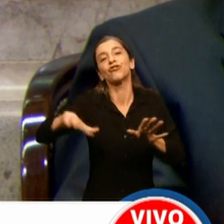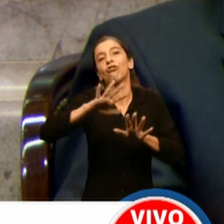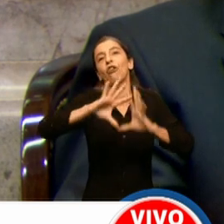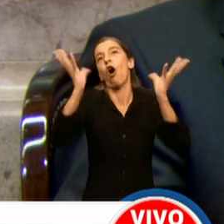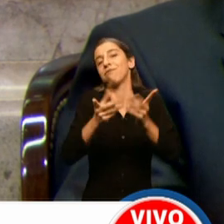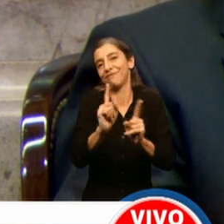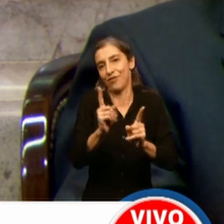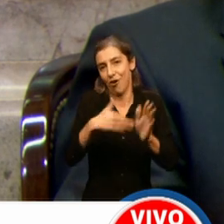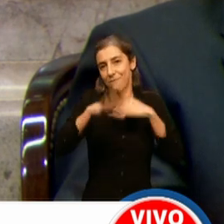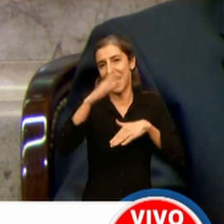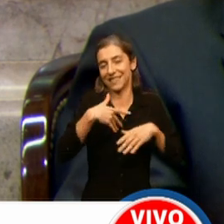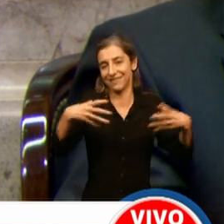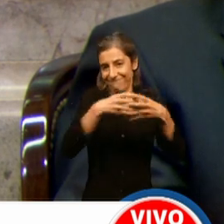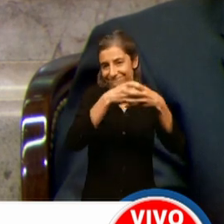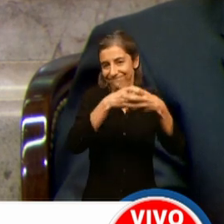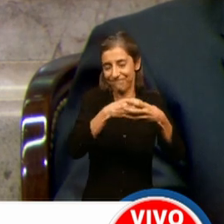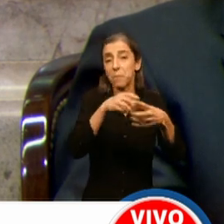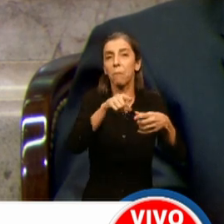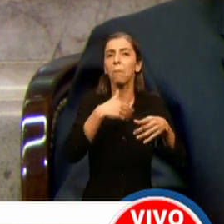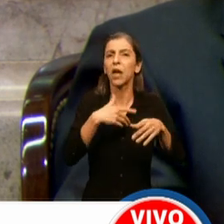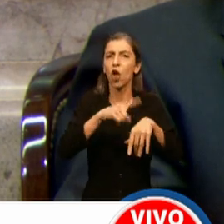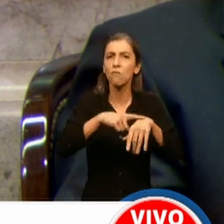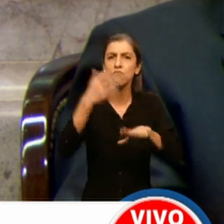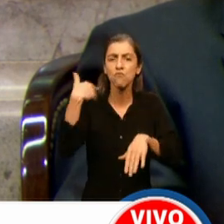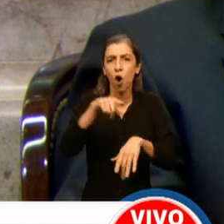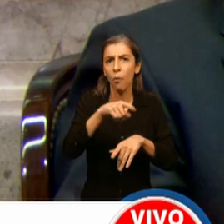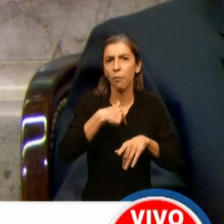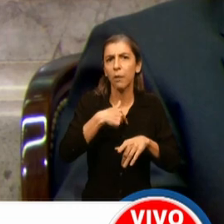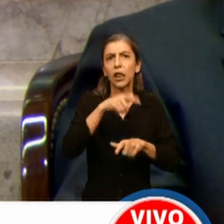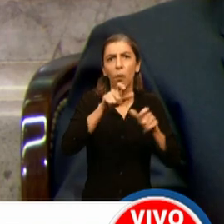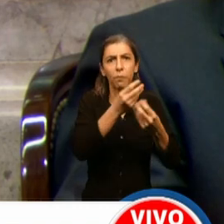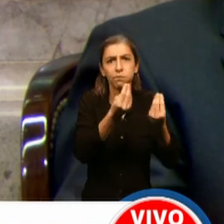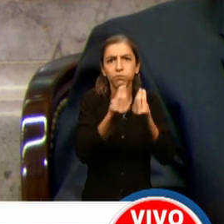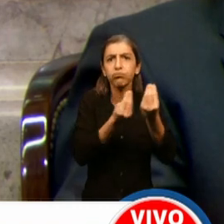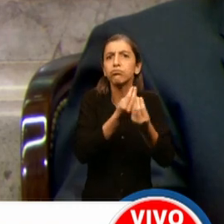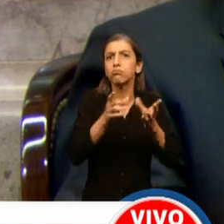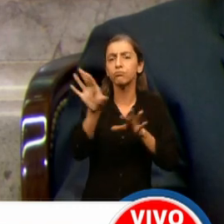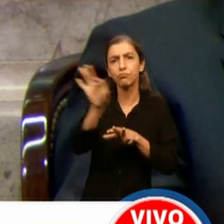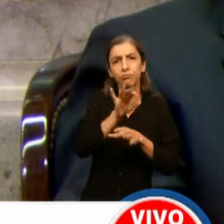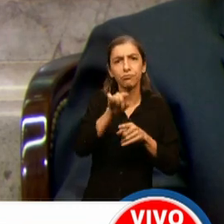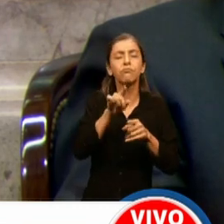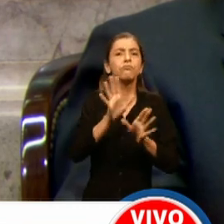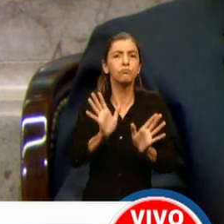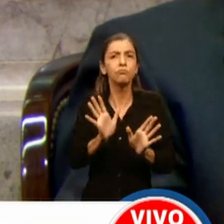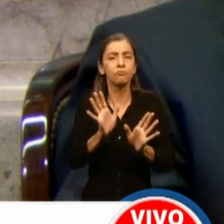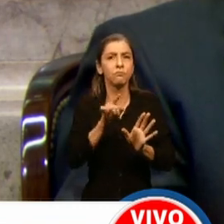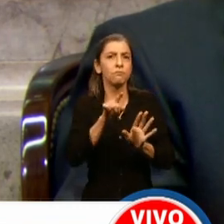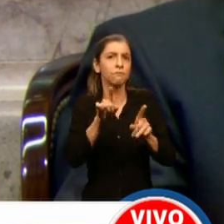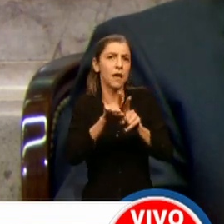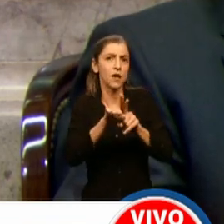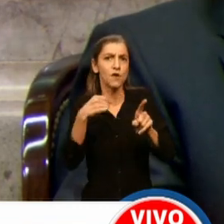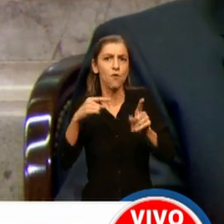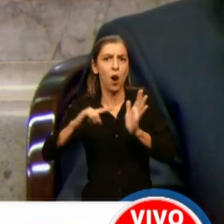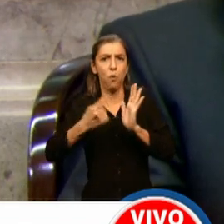su nombramiento implicaba otorgar al cabildo facultades que hasta ese momento se reconocían como propias de las autoridades de buenos aires- que era la